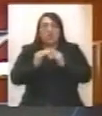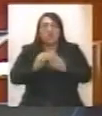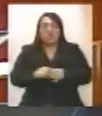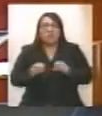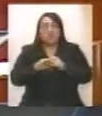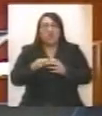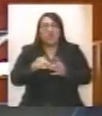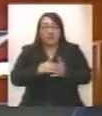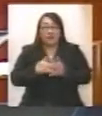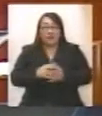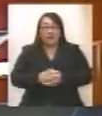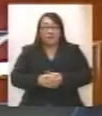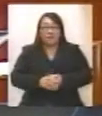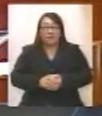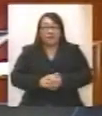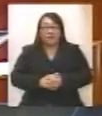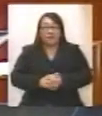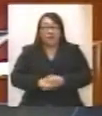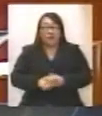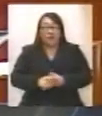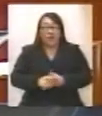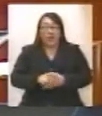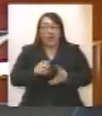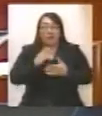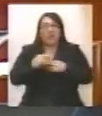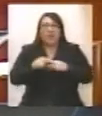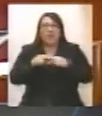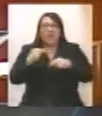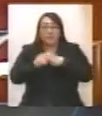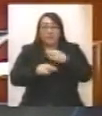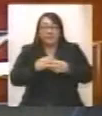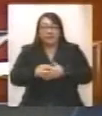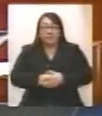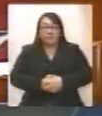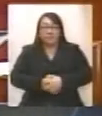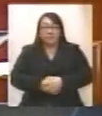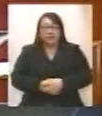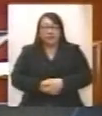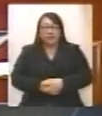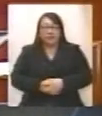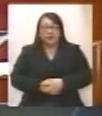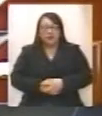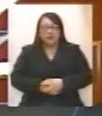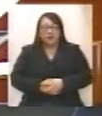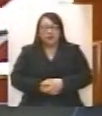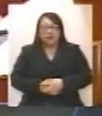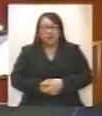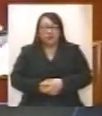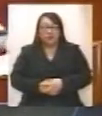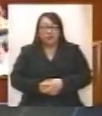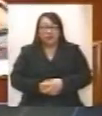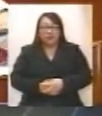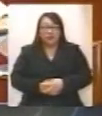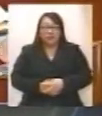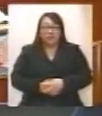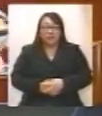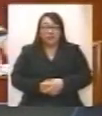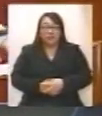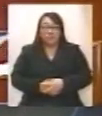vulnerables a los riesgos sísmicos a nivel nacional. En ese marco,